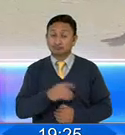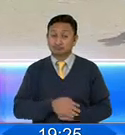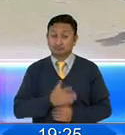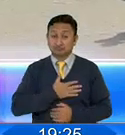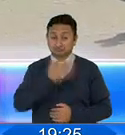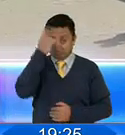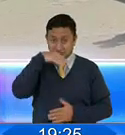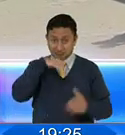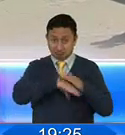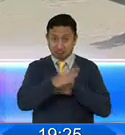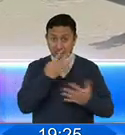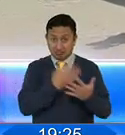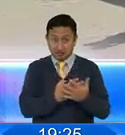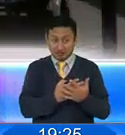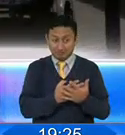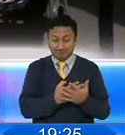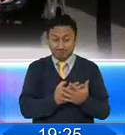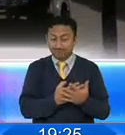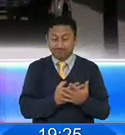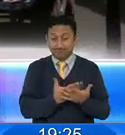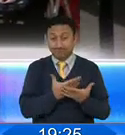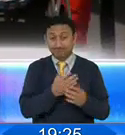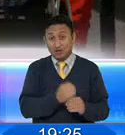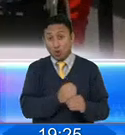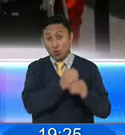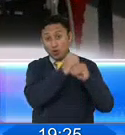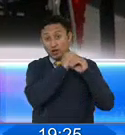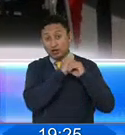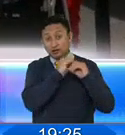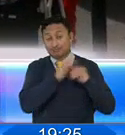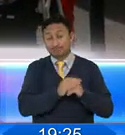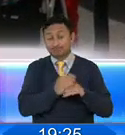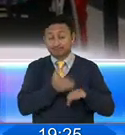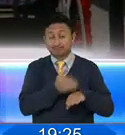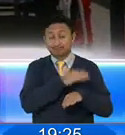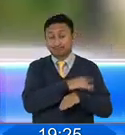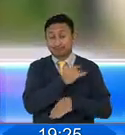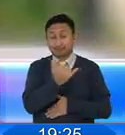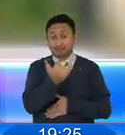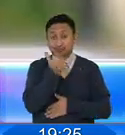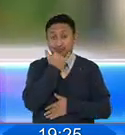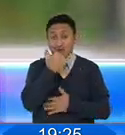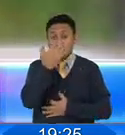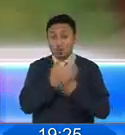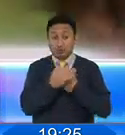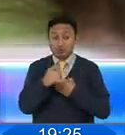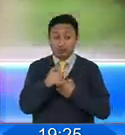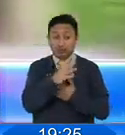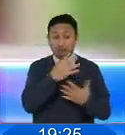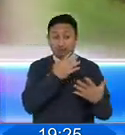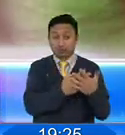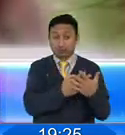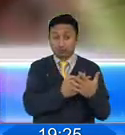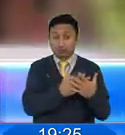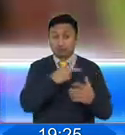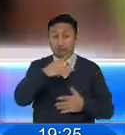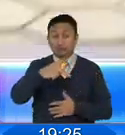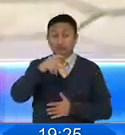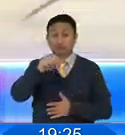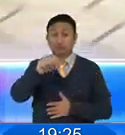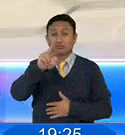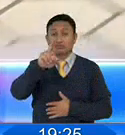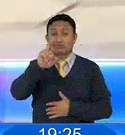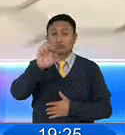quieren sino porque les toca porque deben enfrentar una condena a la que fueron sentenciadas karen es una de las pp le